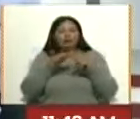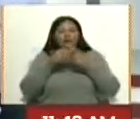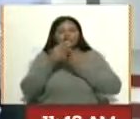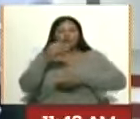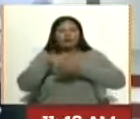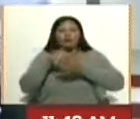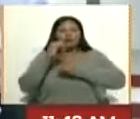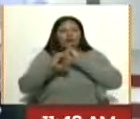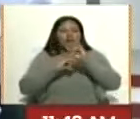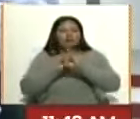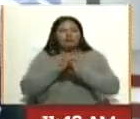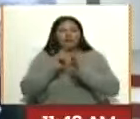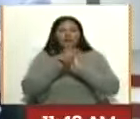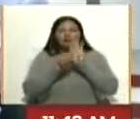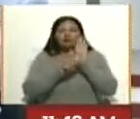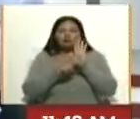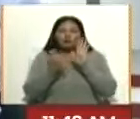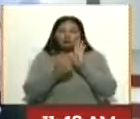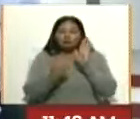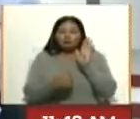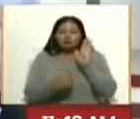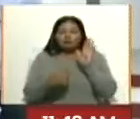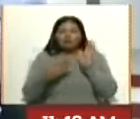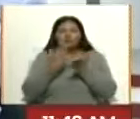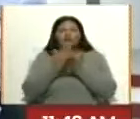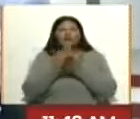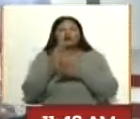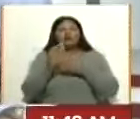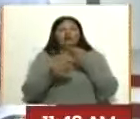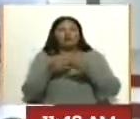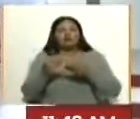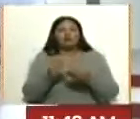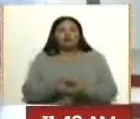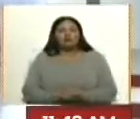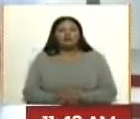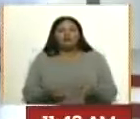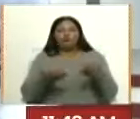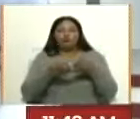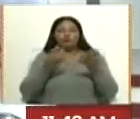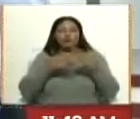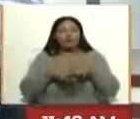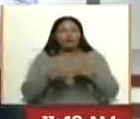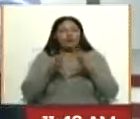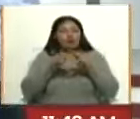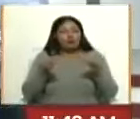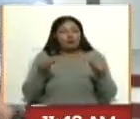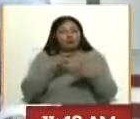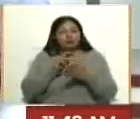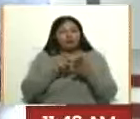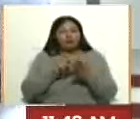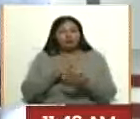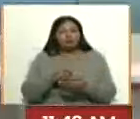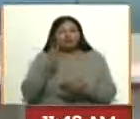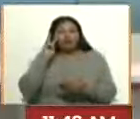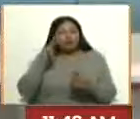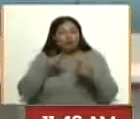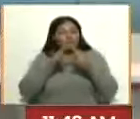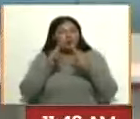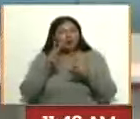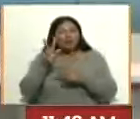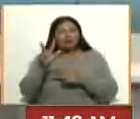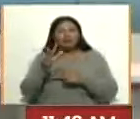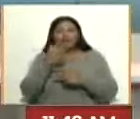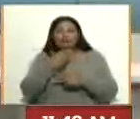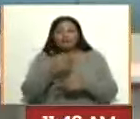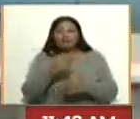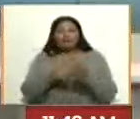injerencia extranjera y constituya, como en efecto siempre lo ha sido, parte integral del territorio venezolano. Nos vemos el 3 de diciembre. Así es. Bueno,